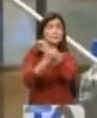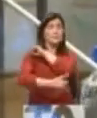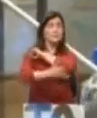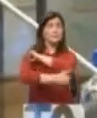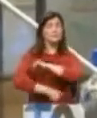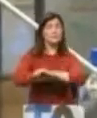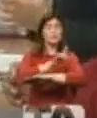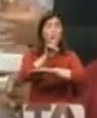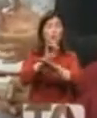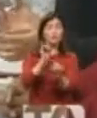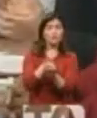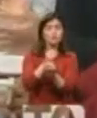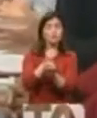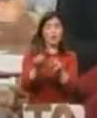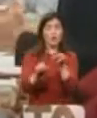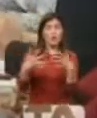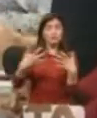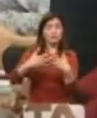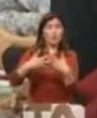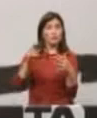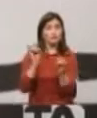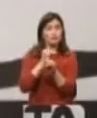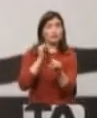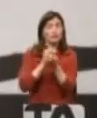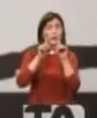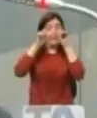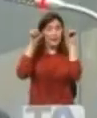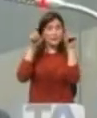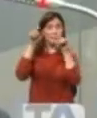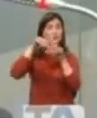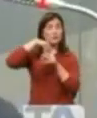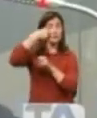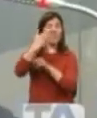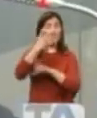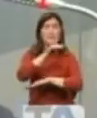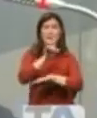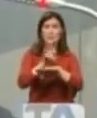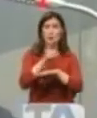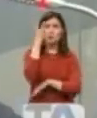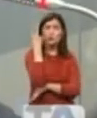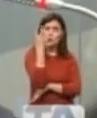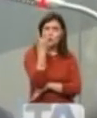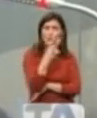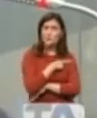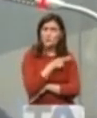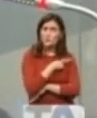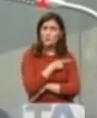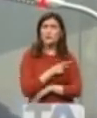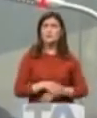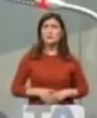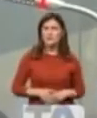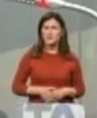de esta institución explicó las conexiones de las instituciones con las empresas offshore. Directivos de dos universidades y que